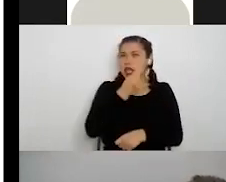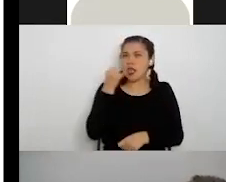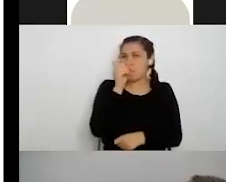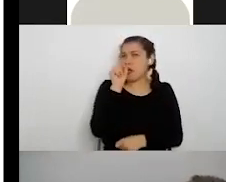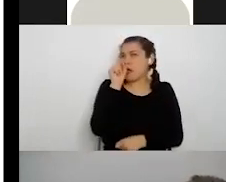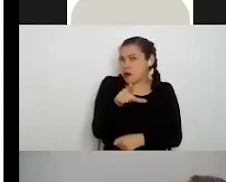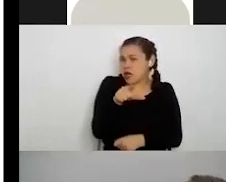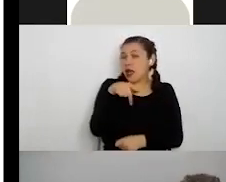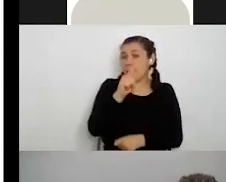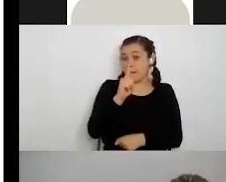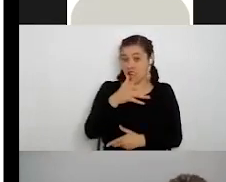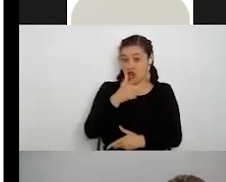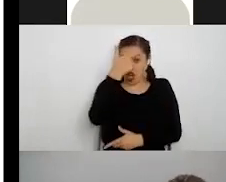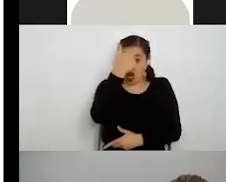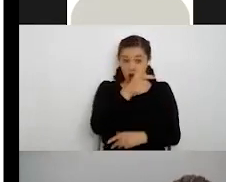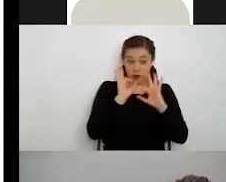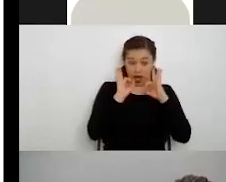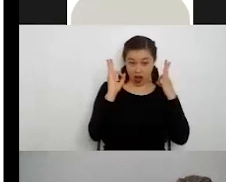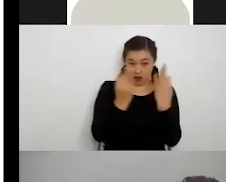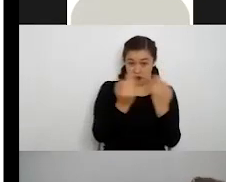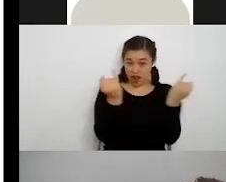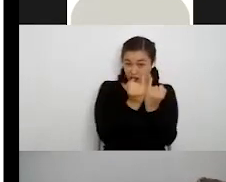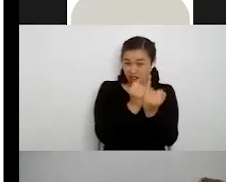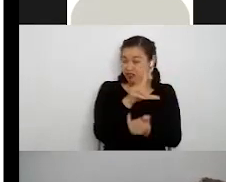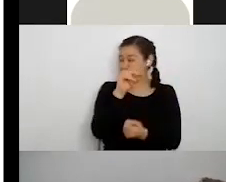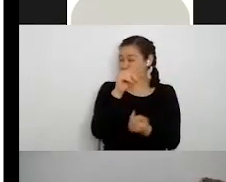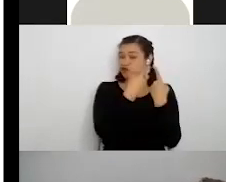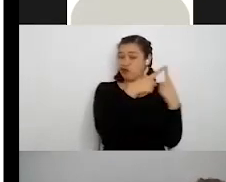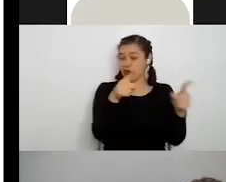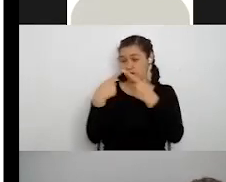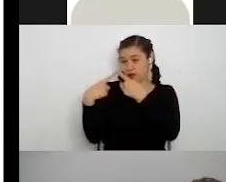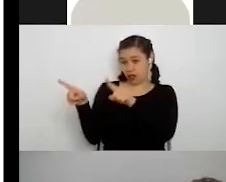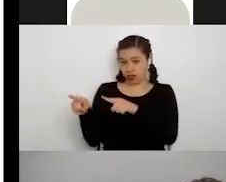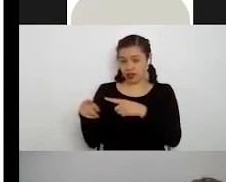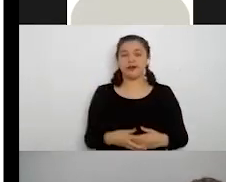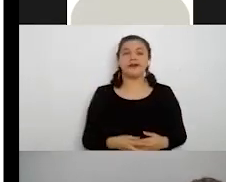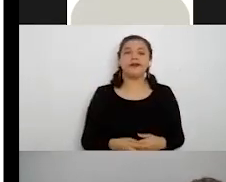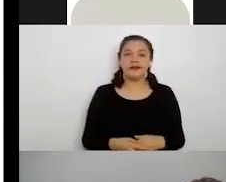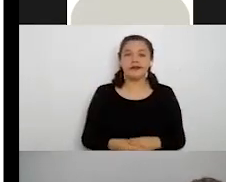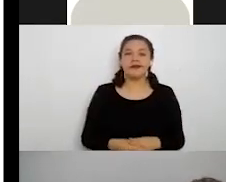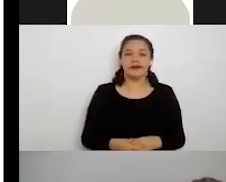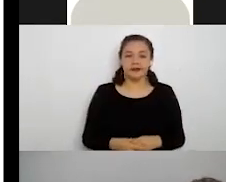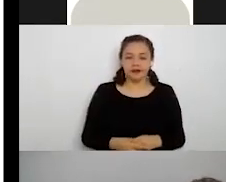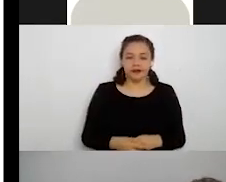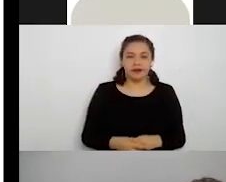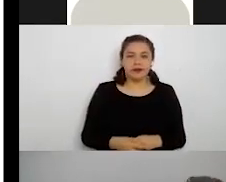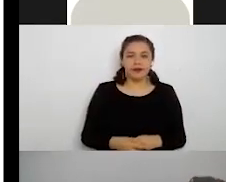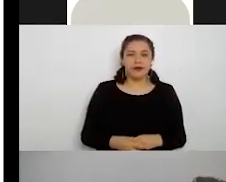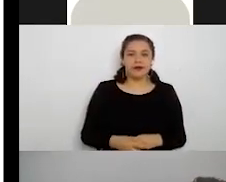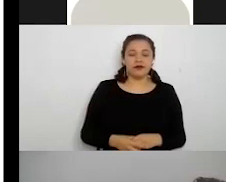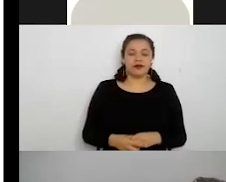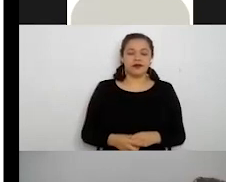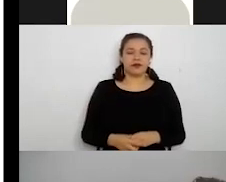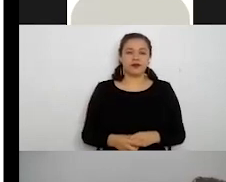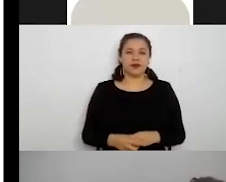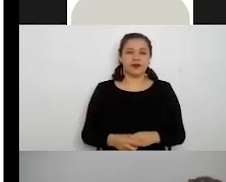cuanto a la estructura económica no somos iguales, somos muy diferentes, ¿no? Y esto tiene mucho que ver,